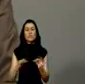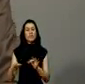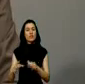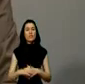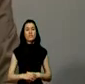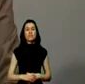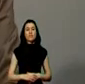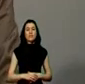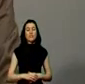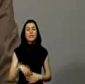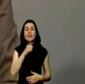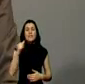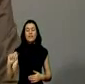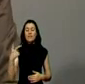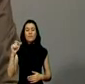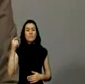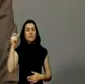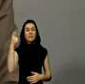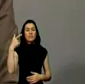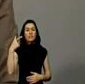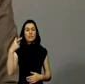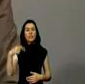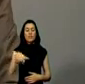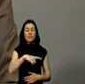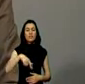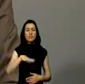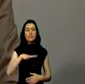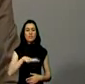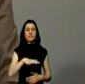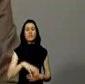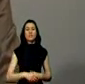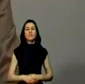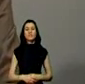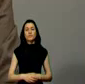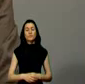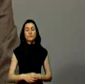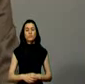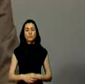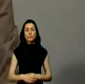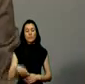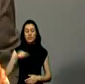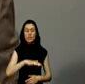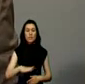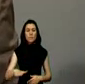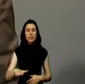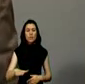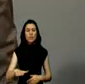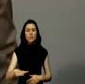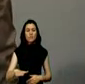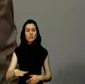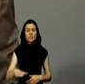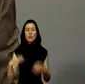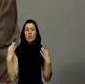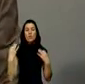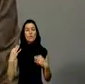salas de vistas. Va a suponer, además, que las dependencias y todos los servicios generales se van a concentrar en la planta baja. Por tanto, la planta baja se va a destinar